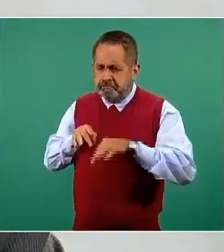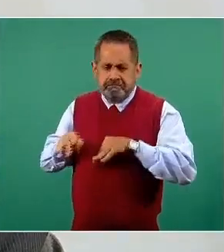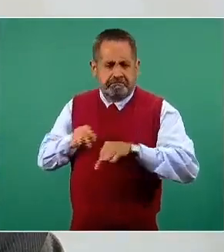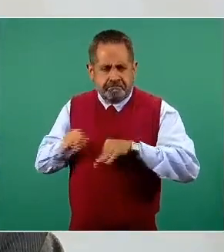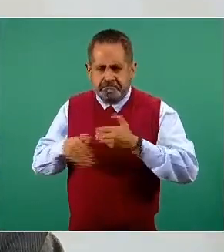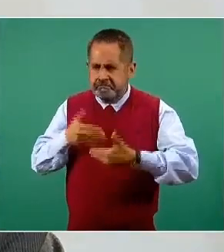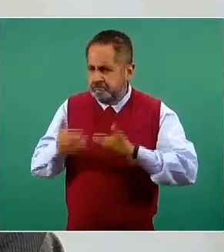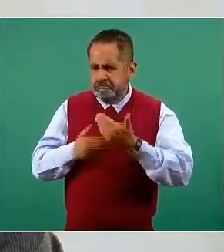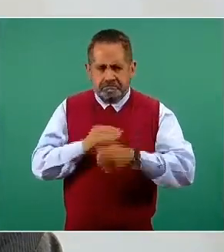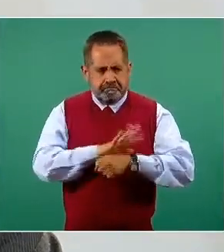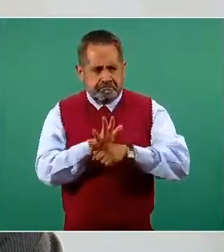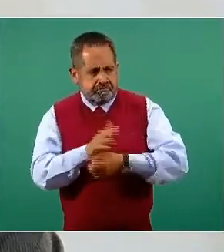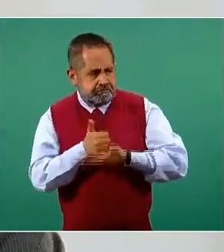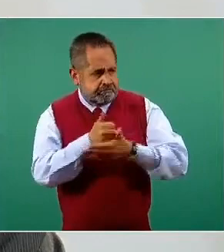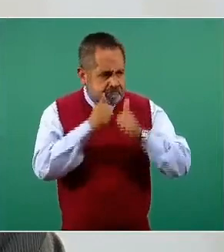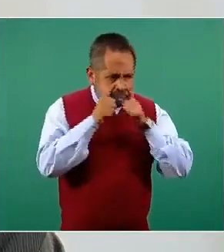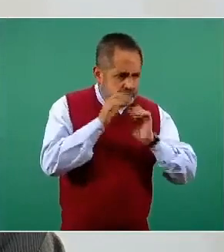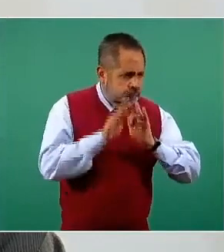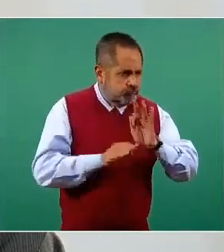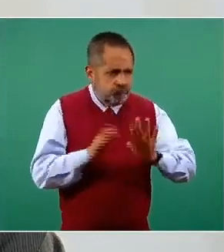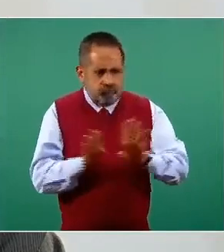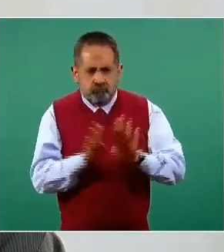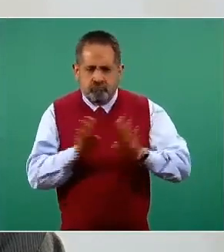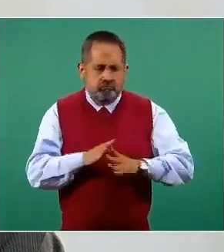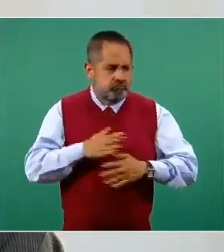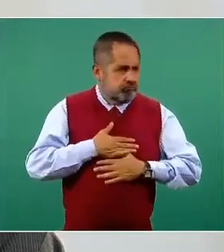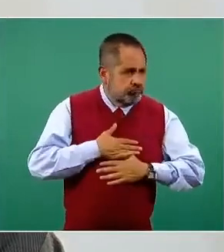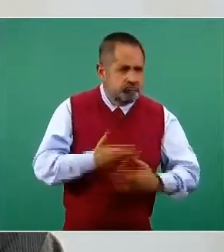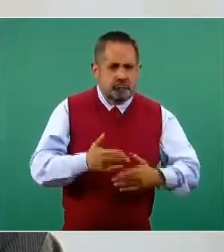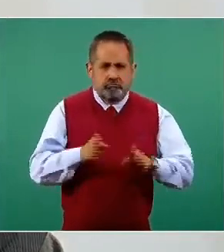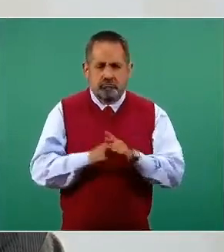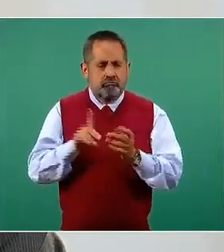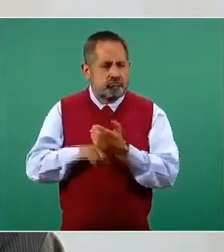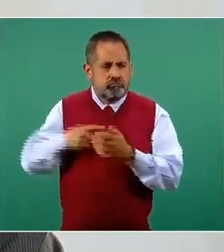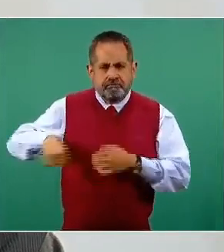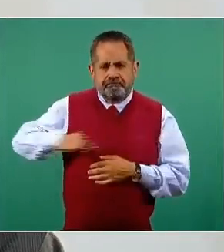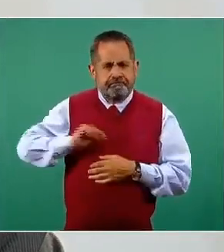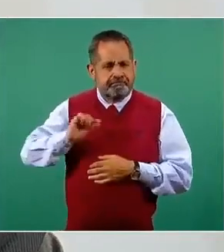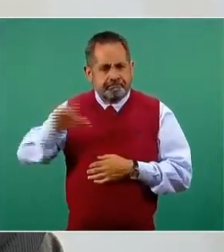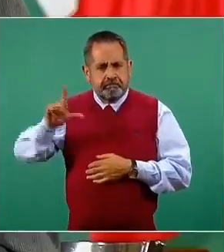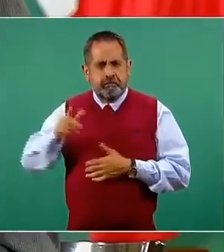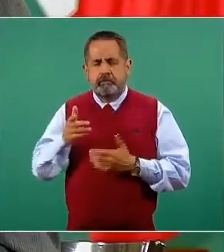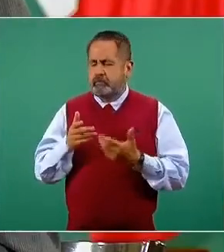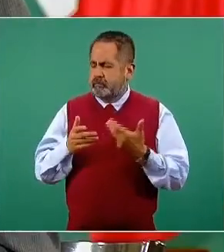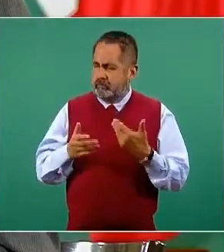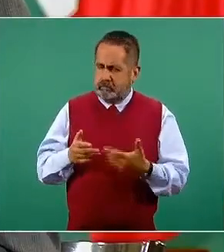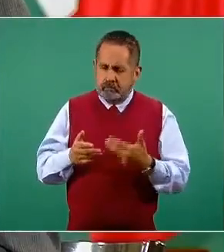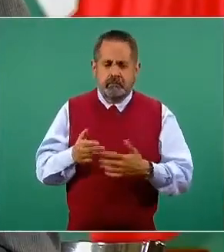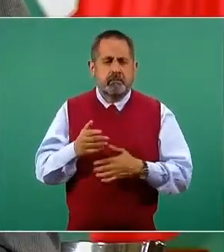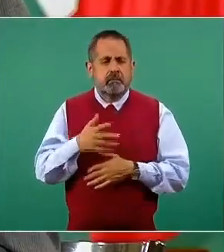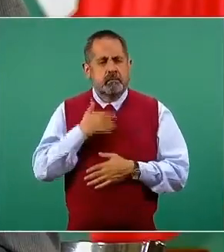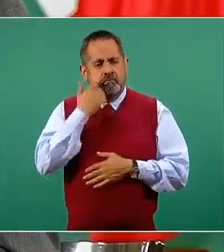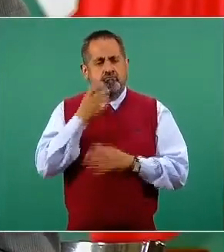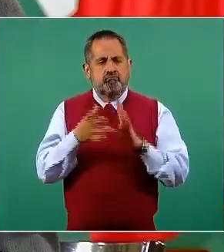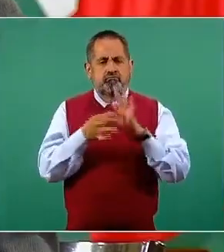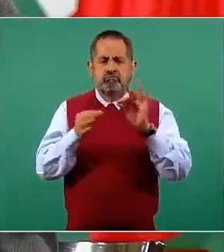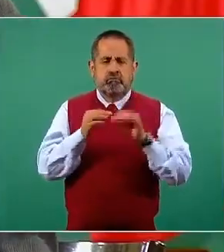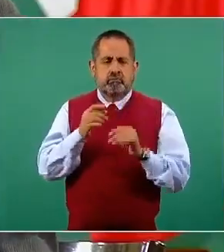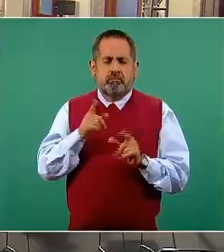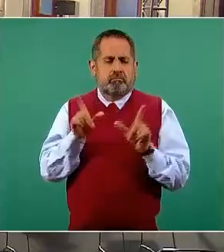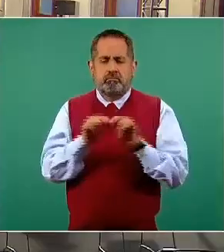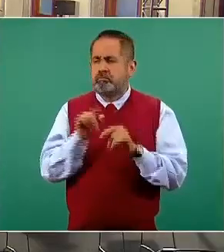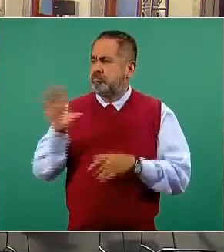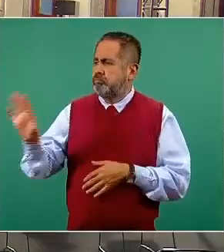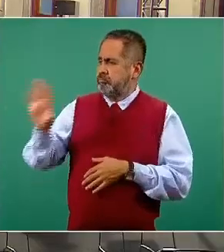días para atender a la población con la mejor disposición, profesionalismo y quiero destacarlo. Simplemente soy el vocero